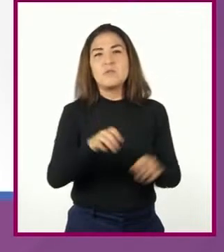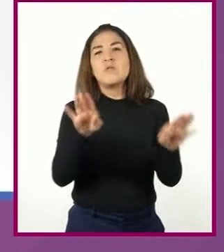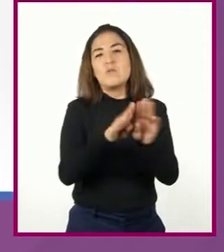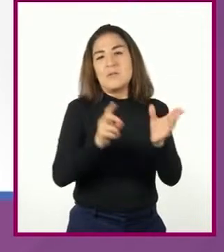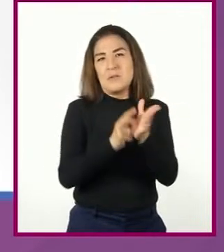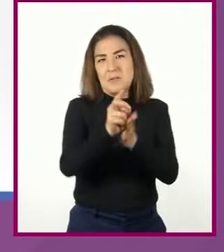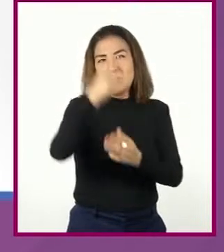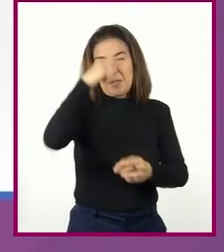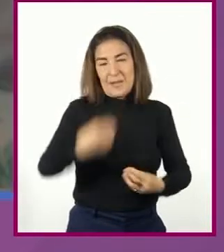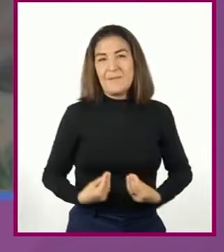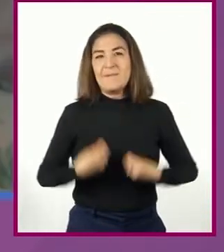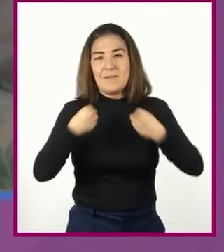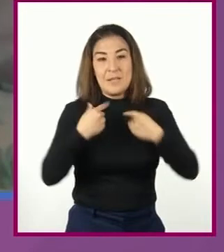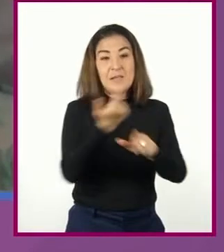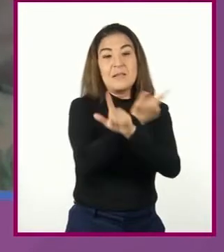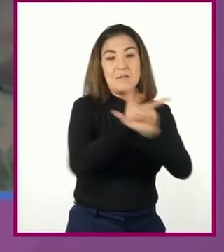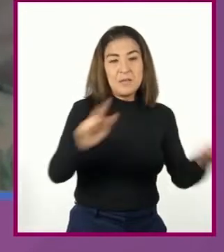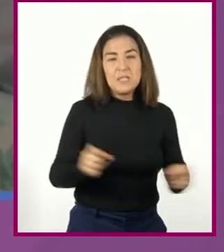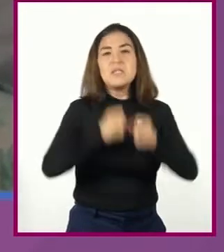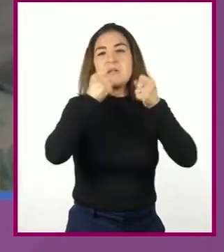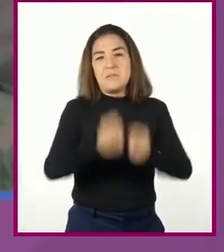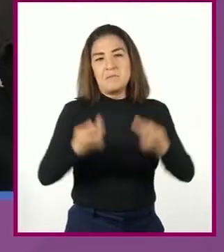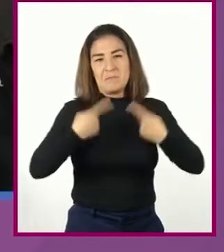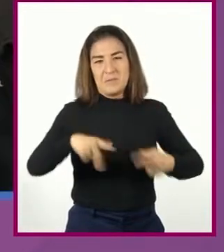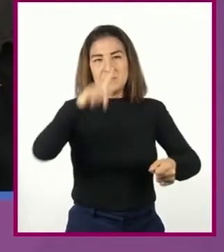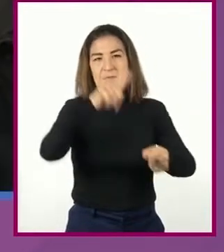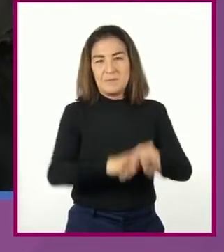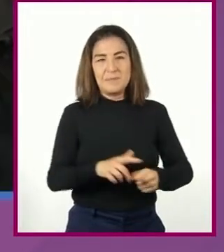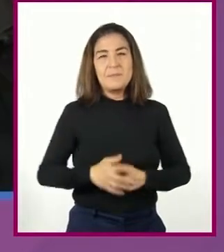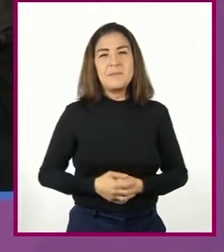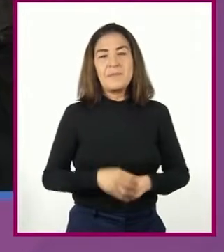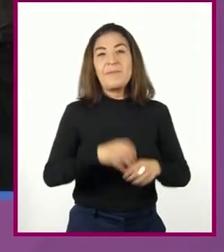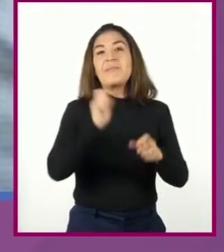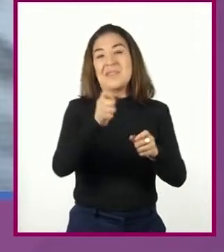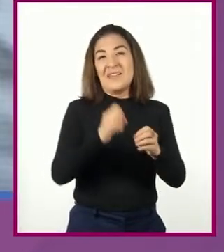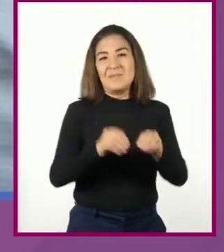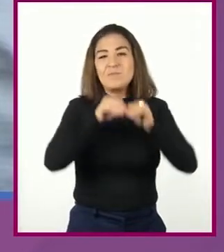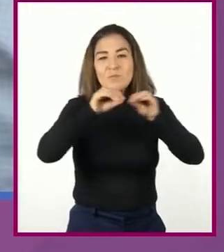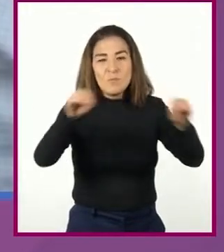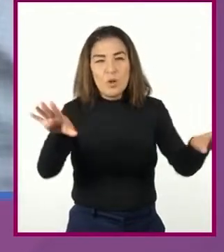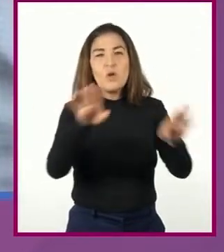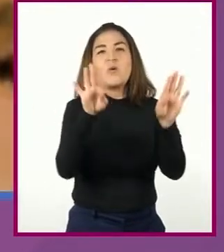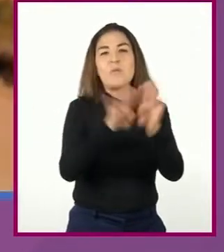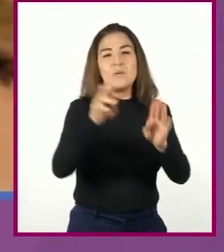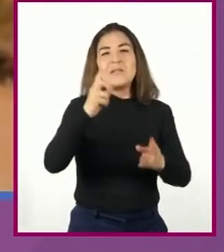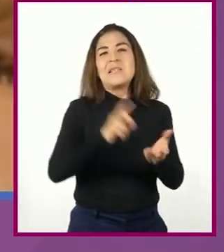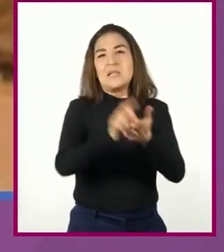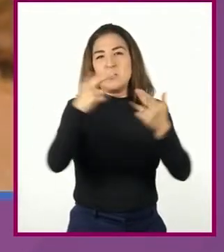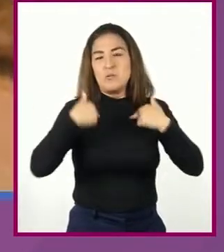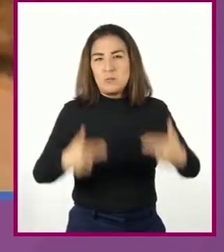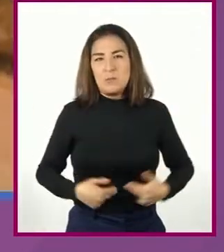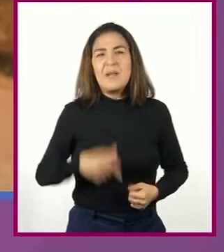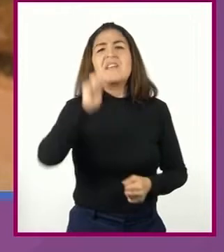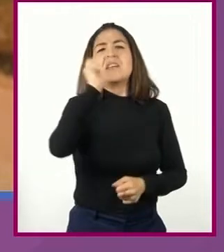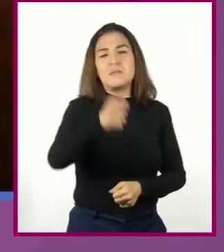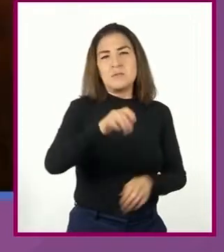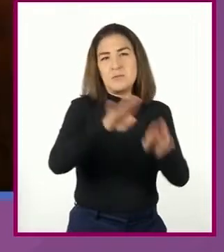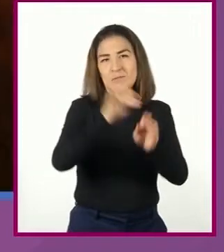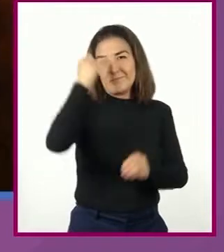a la vida, la libertad y la seguridad personal. La Declaración Universal de los Derechos Humanos es un ideal